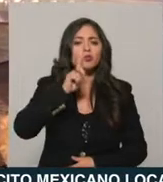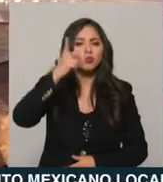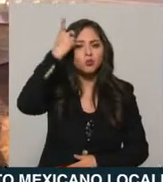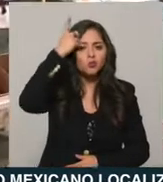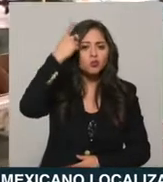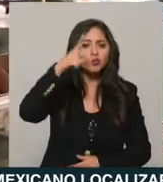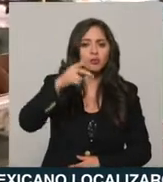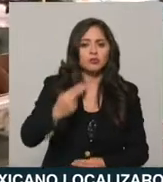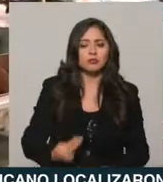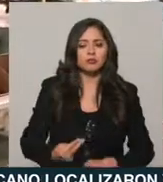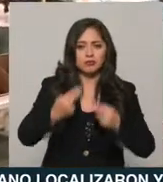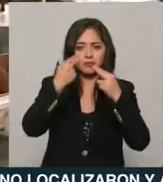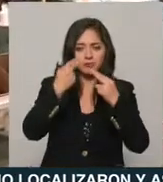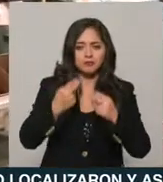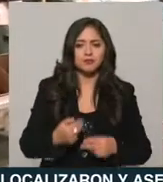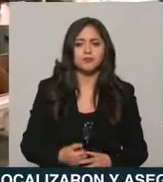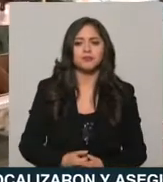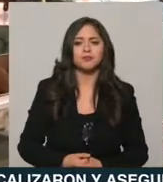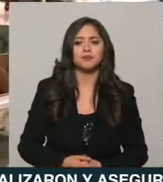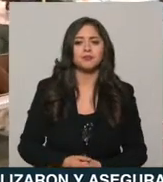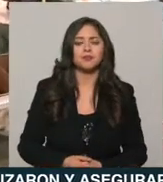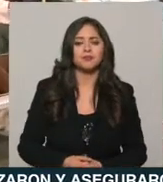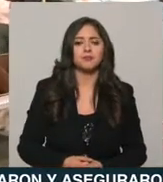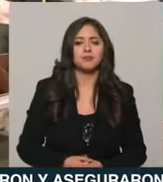negocio. Bueno, Lucas sirvió,